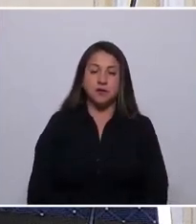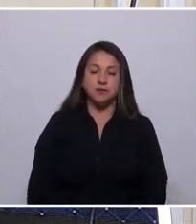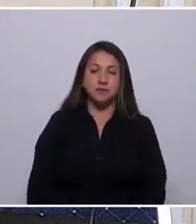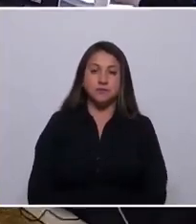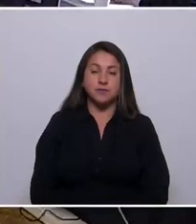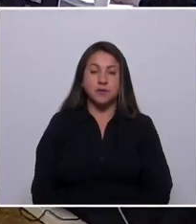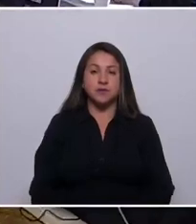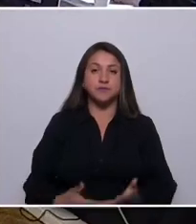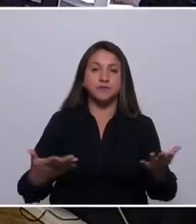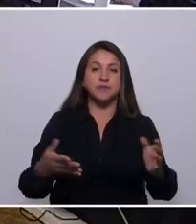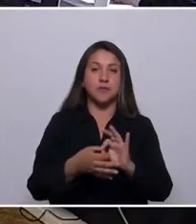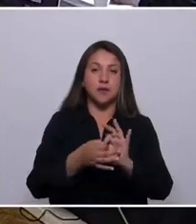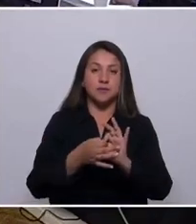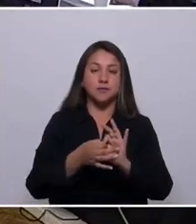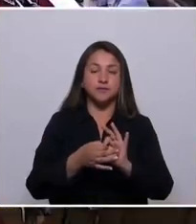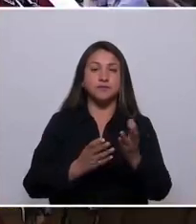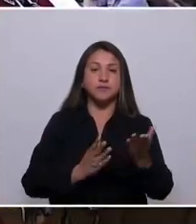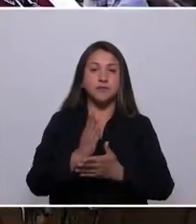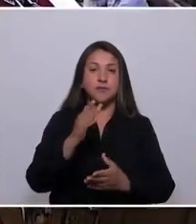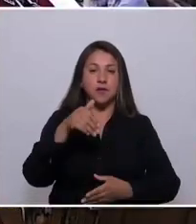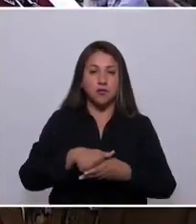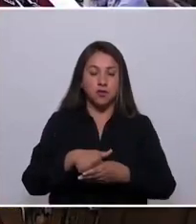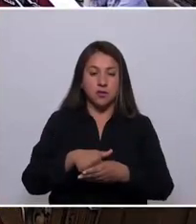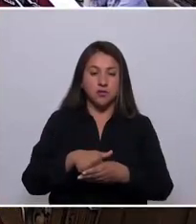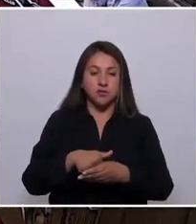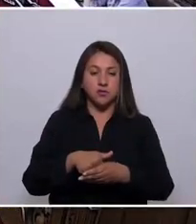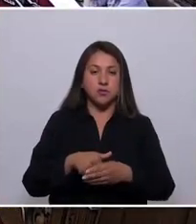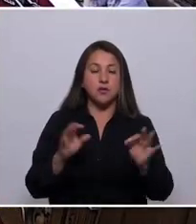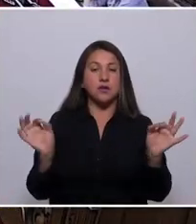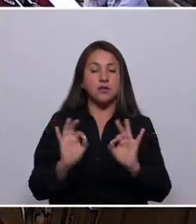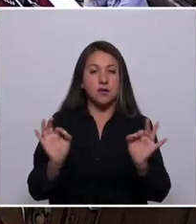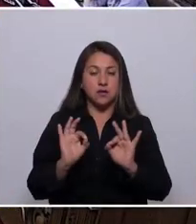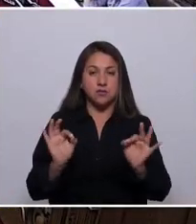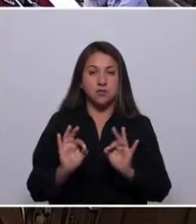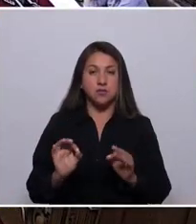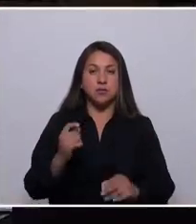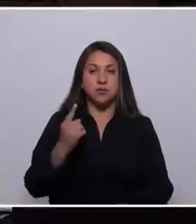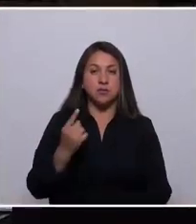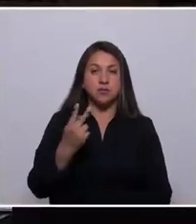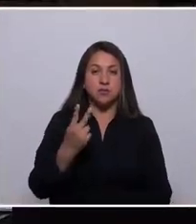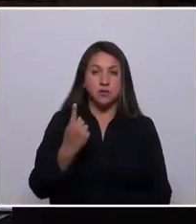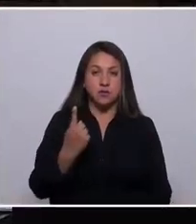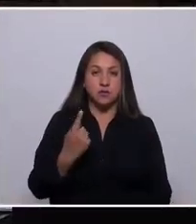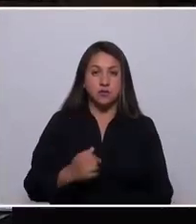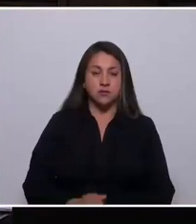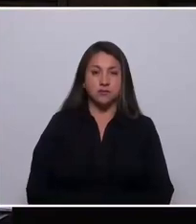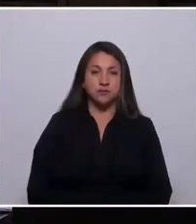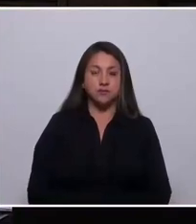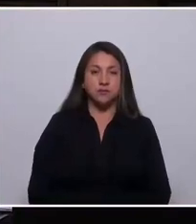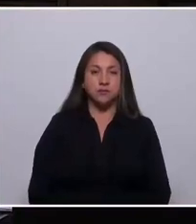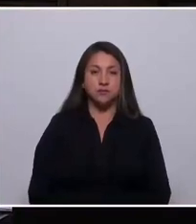Muchas gracias. Se pone en votación la indicación número 121.